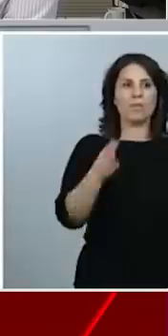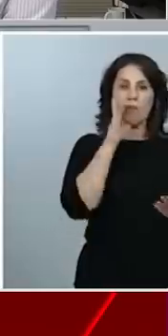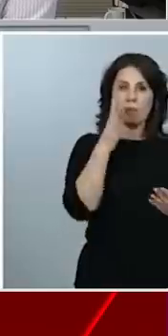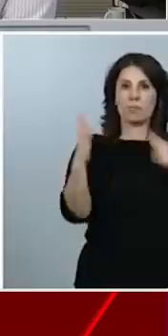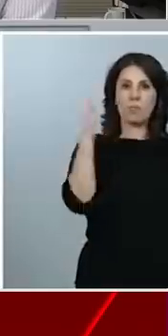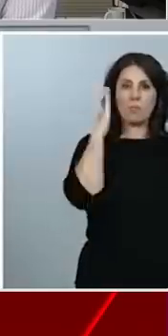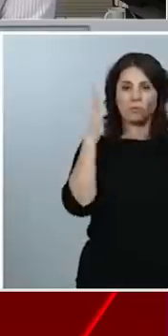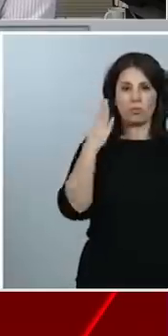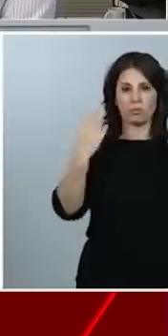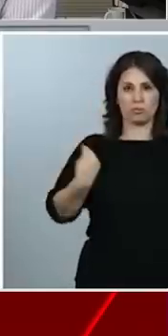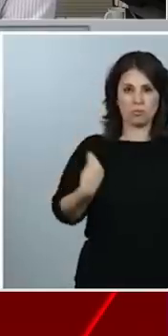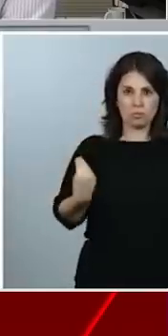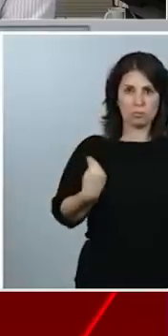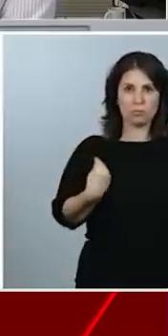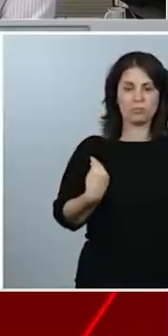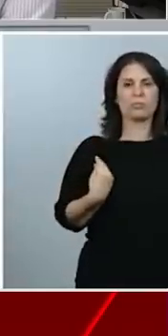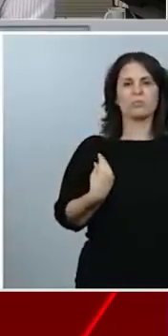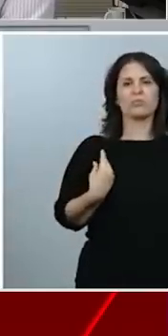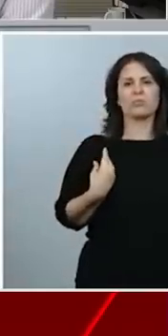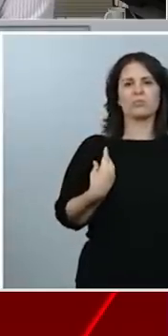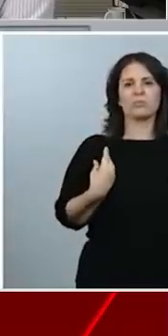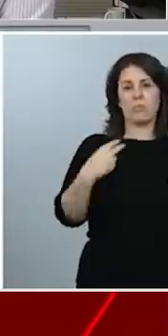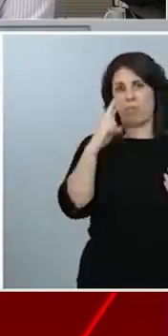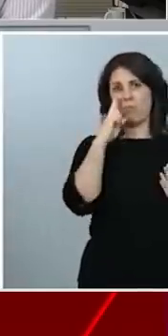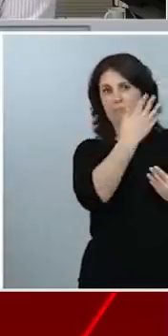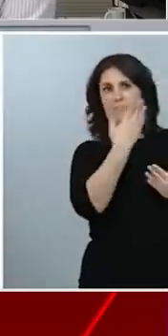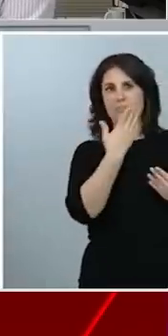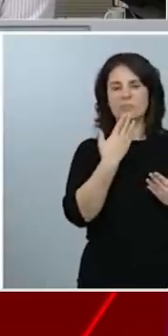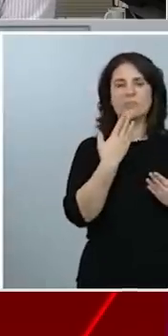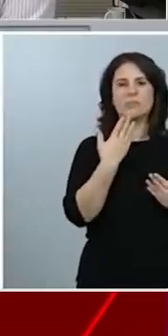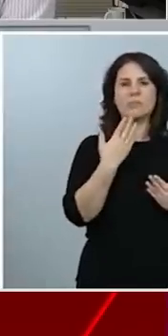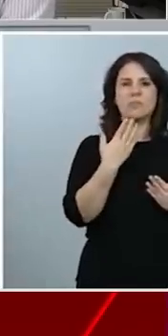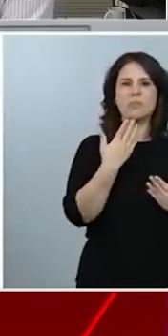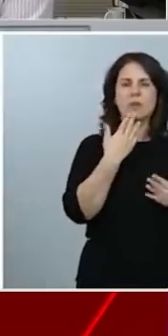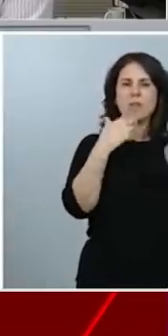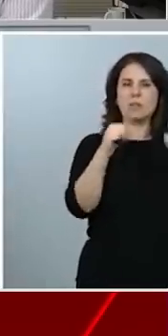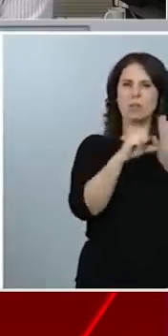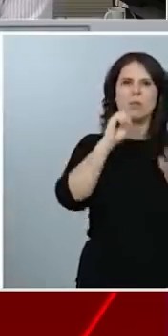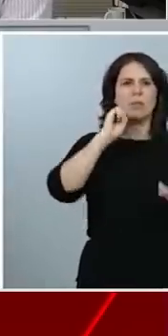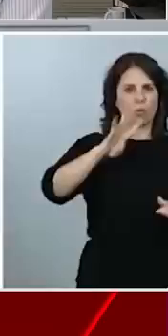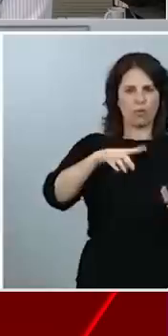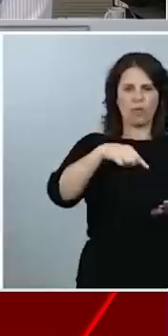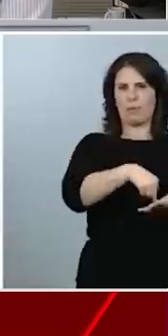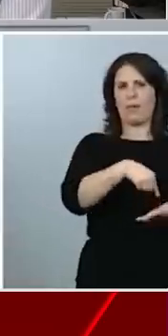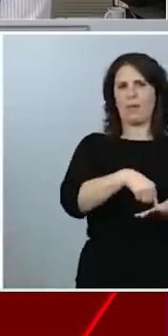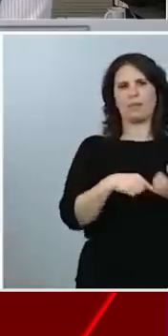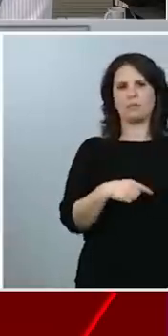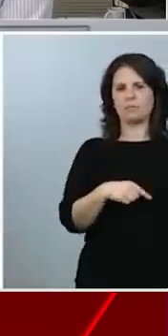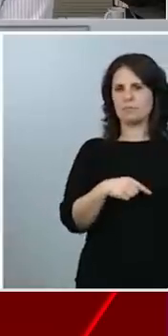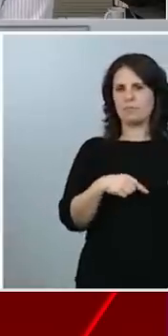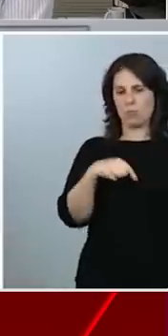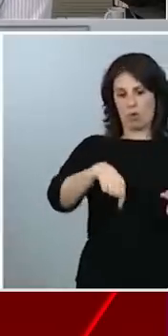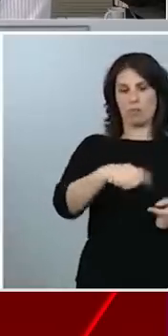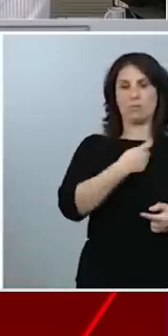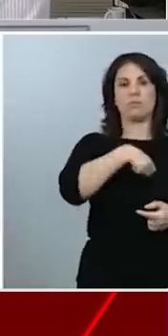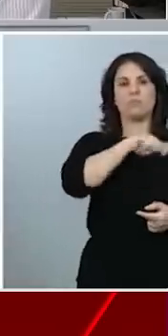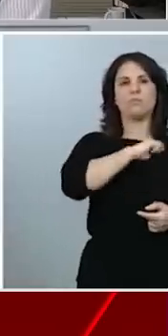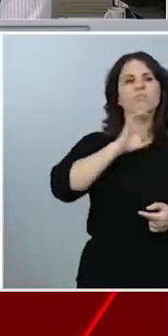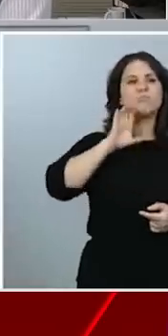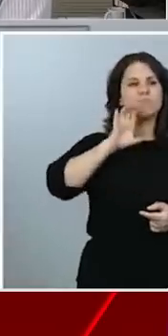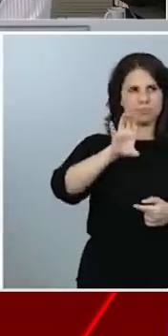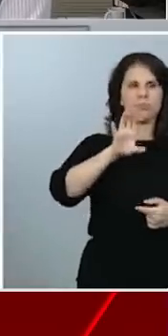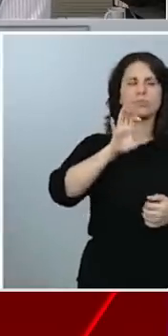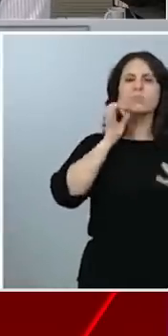la persona más habilitada para ello es una persona que viene de hacer campaña por el Partido Socialista y de ocupar un ministerio para el Partido Socialista, pues la respuesta es evidente, ¿no?